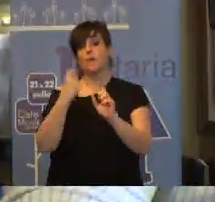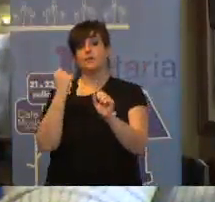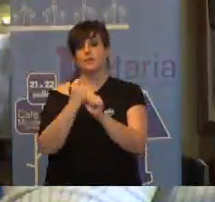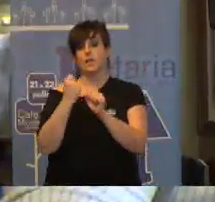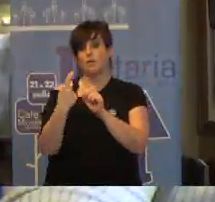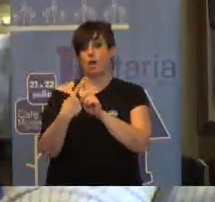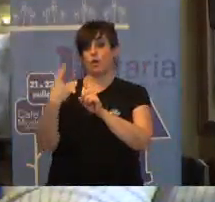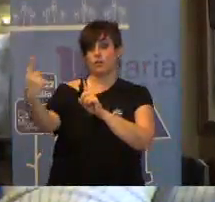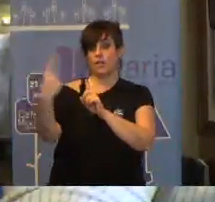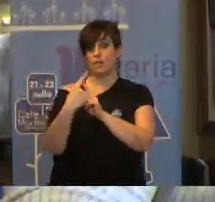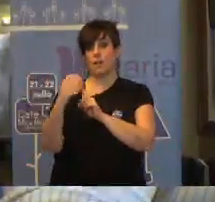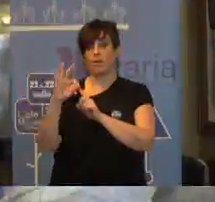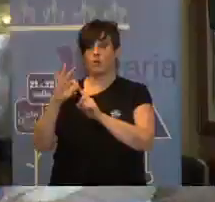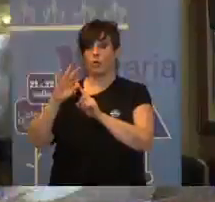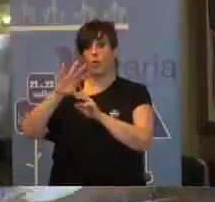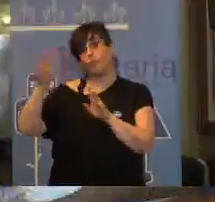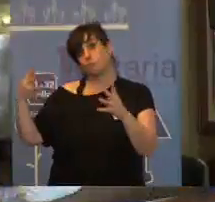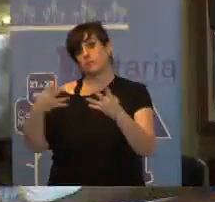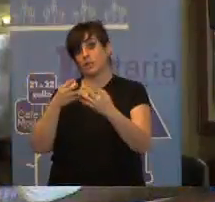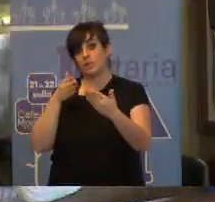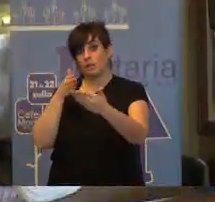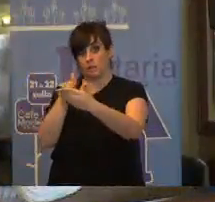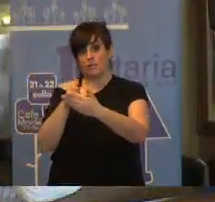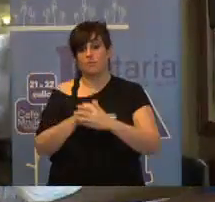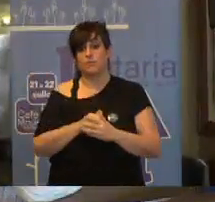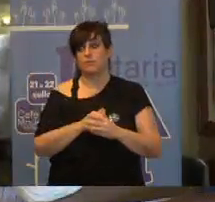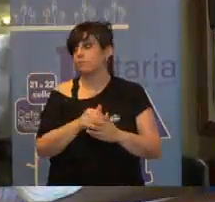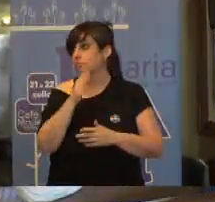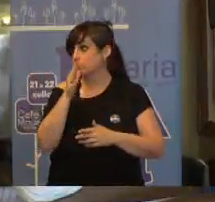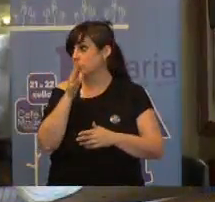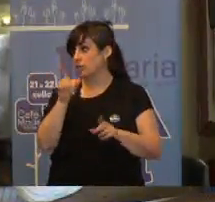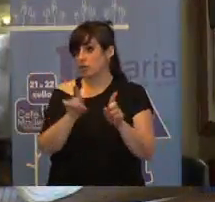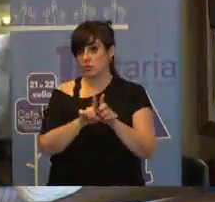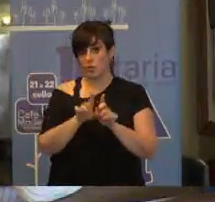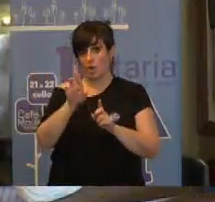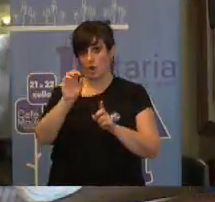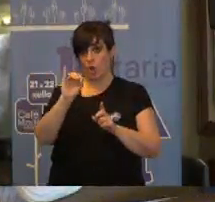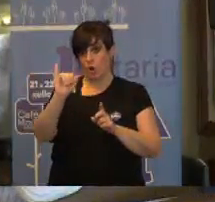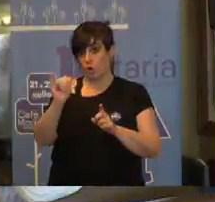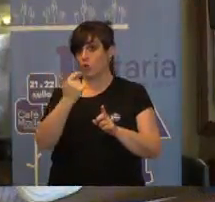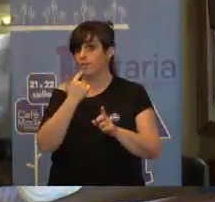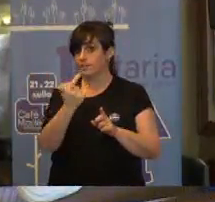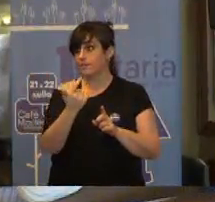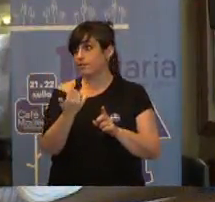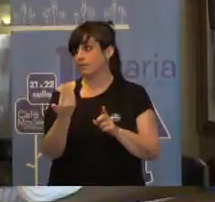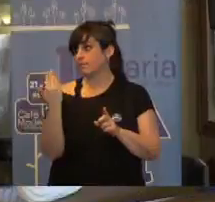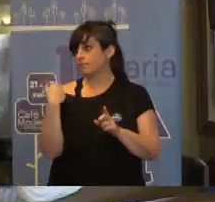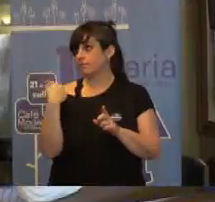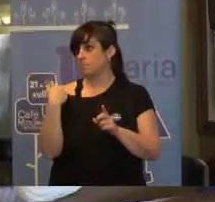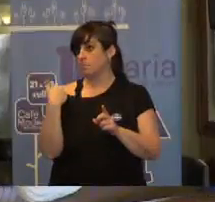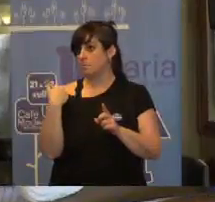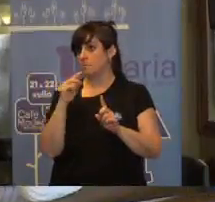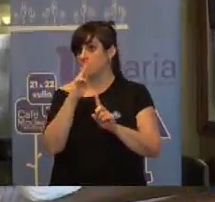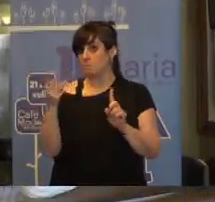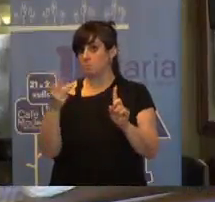telemático, en rede, e precisamente por iso, como comentaba agora Roy, cando se deseñou a nova páxina de